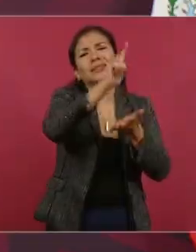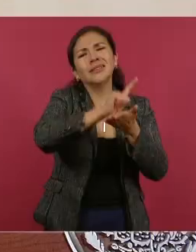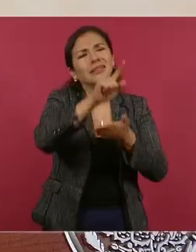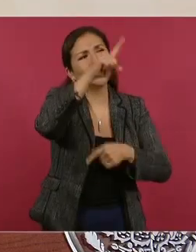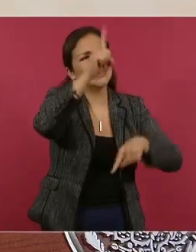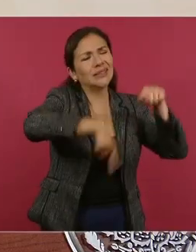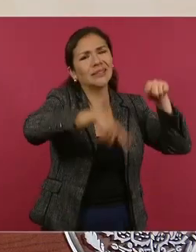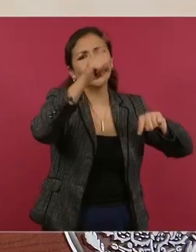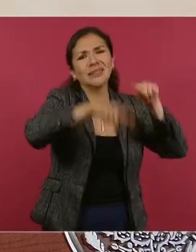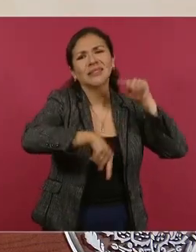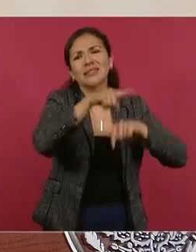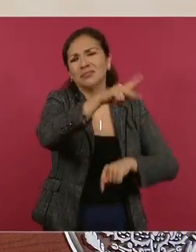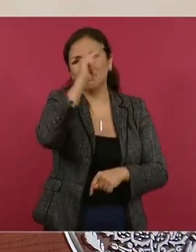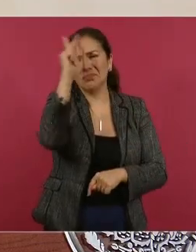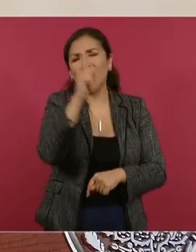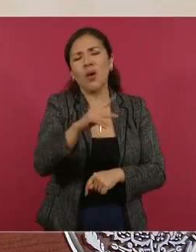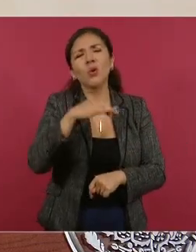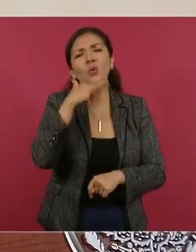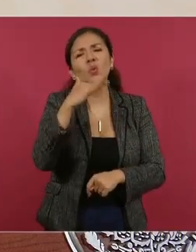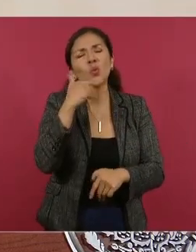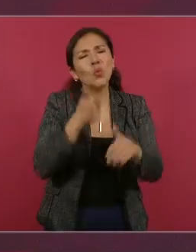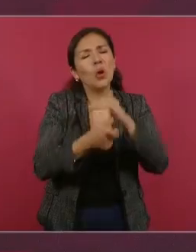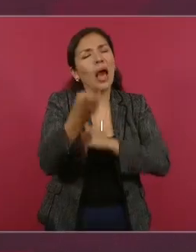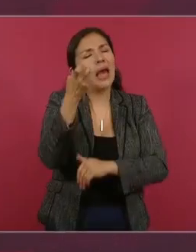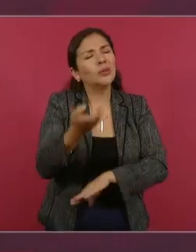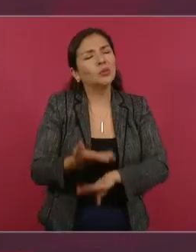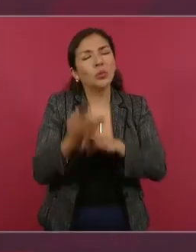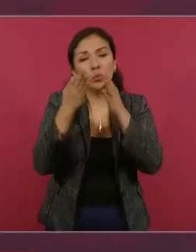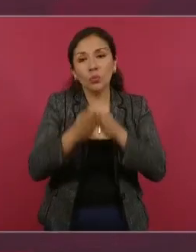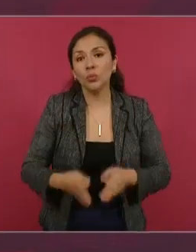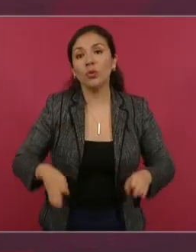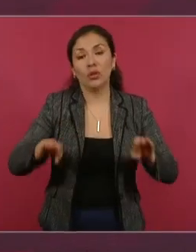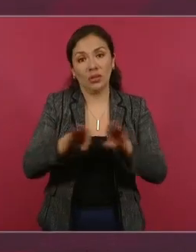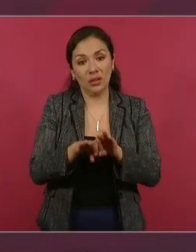el Poder Judicial, es importantísimo.